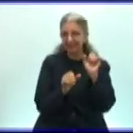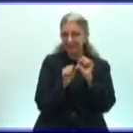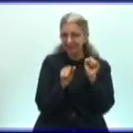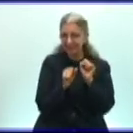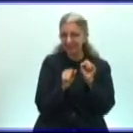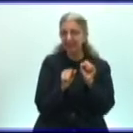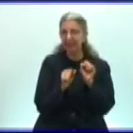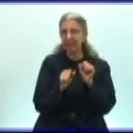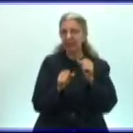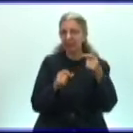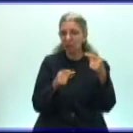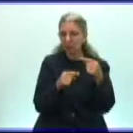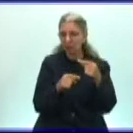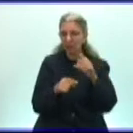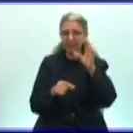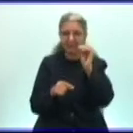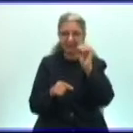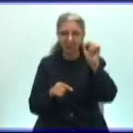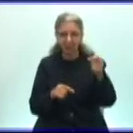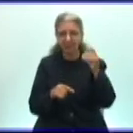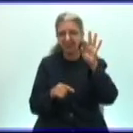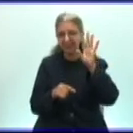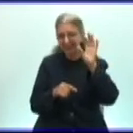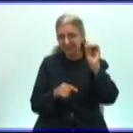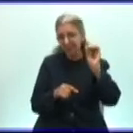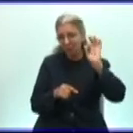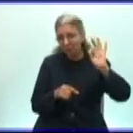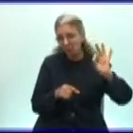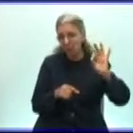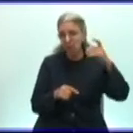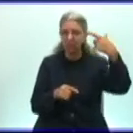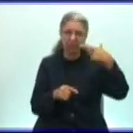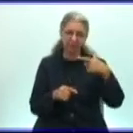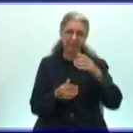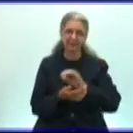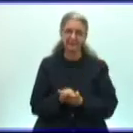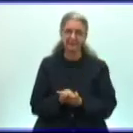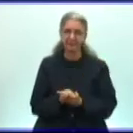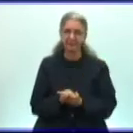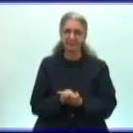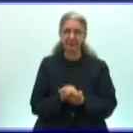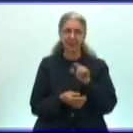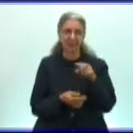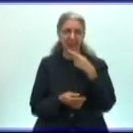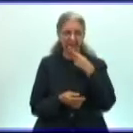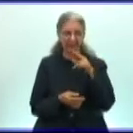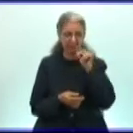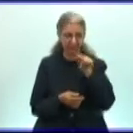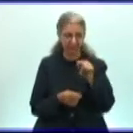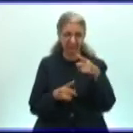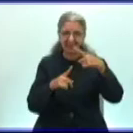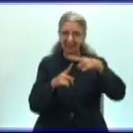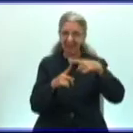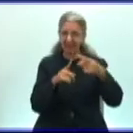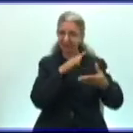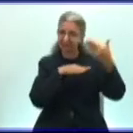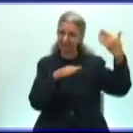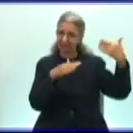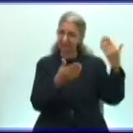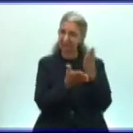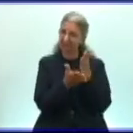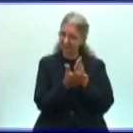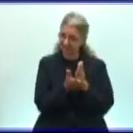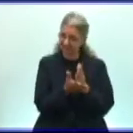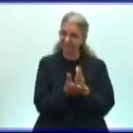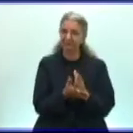de corriente es de 0,08 amper. Pero recuerden que estamos respondiendo la tarea dejada en la clase anterior.